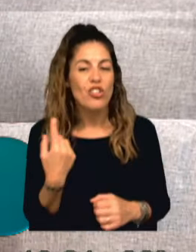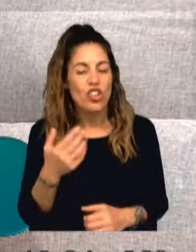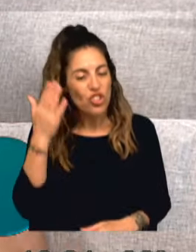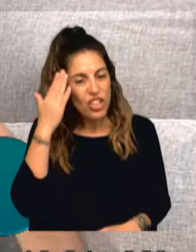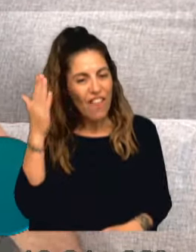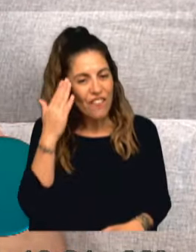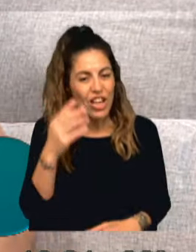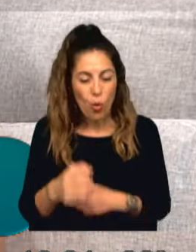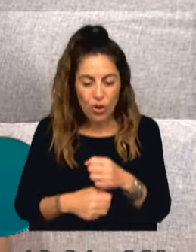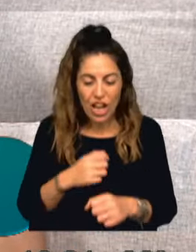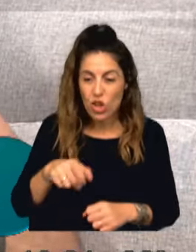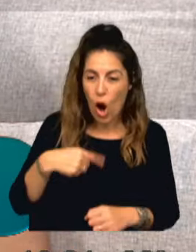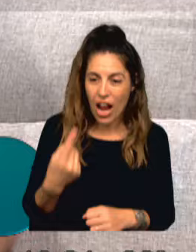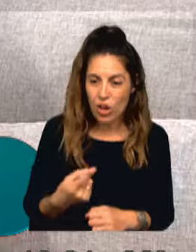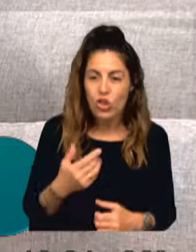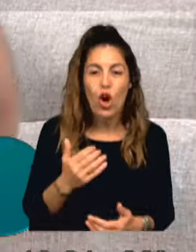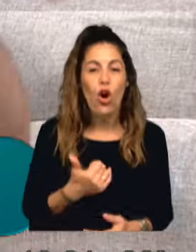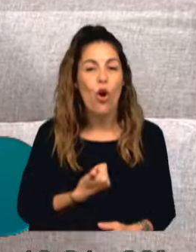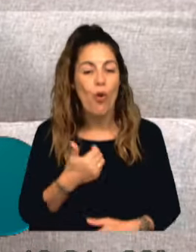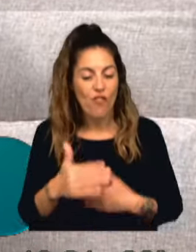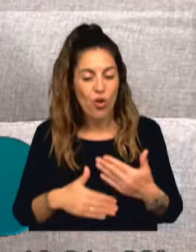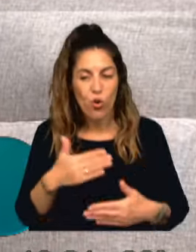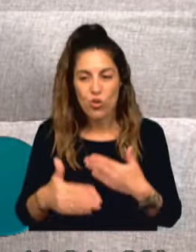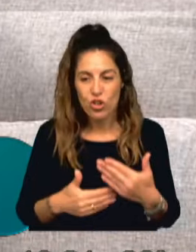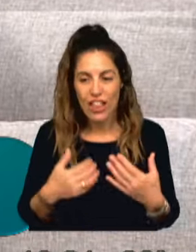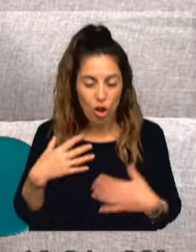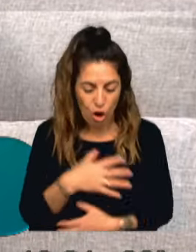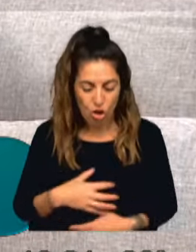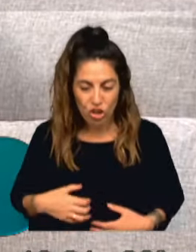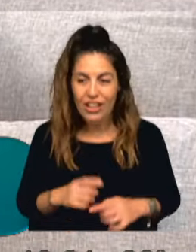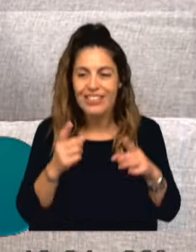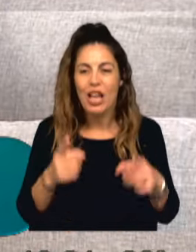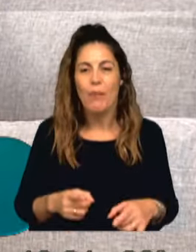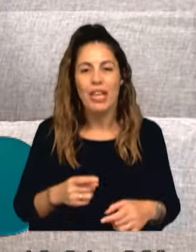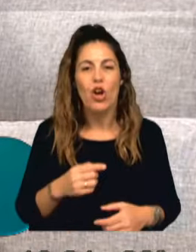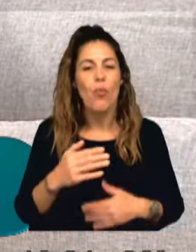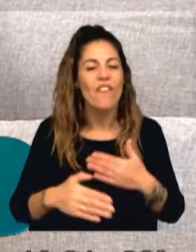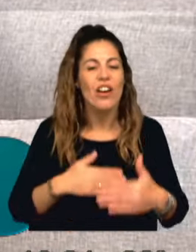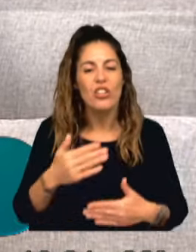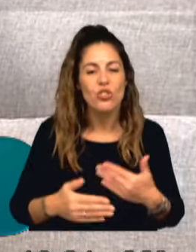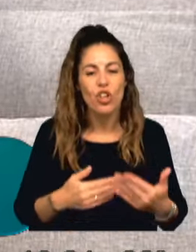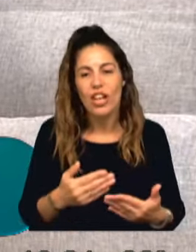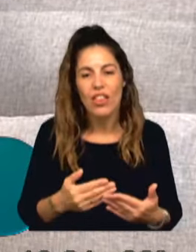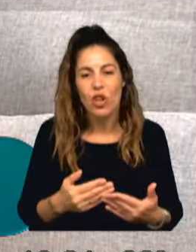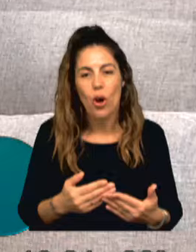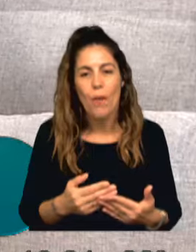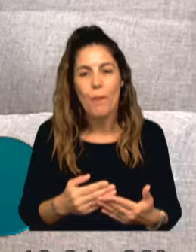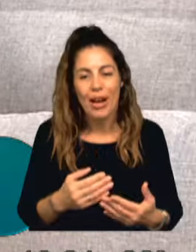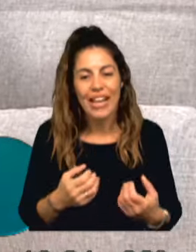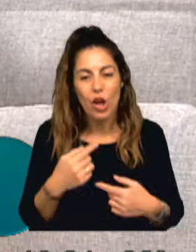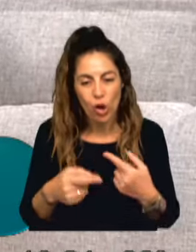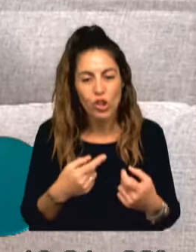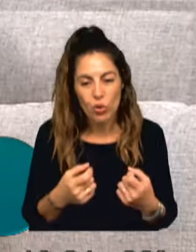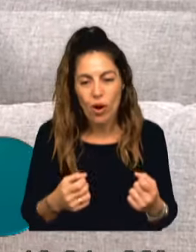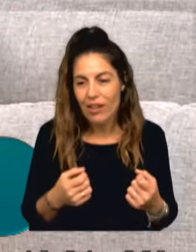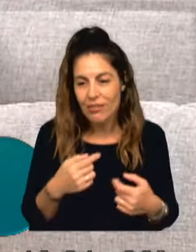des de un año a otro Cómo van evolucionando además de todos los órganos demás cómo va evolucionando la rutina del perro para tratar de que más o menos se siga incorporando